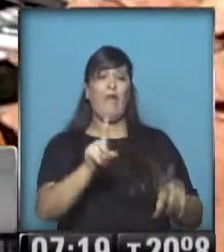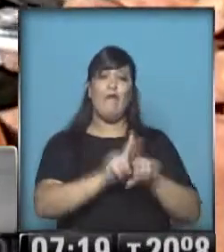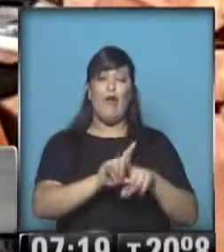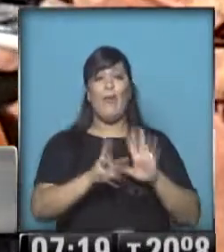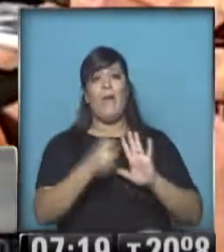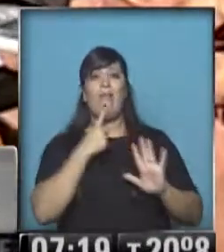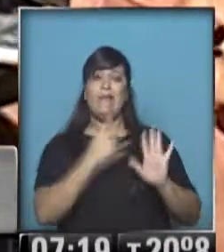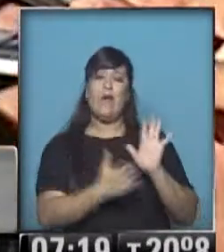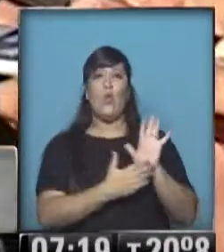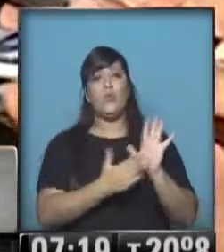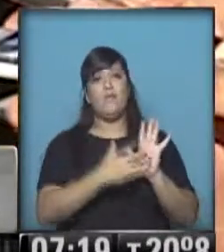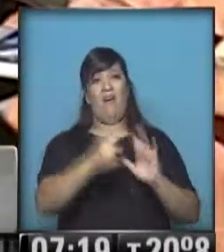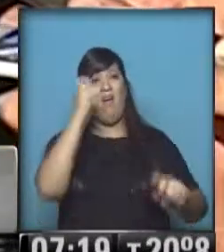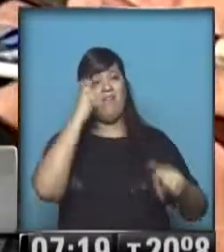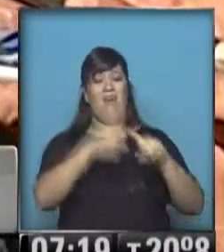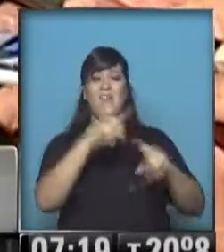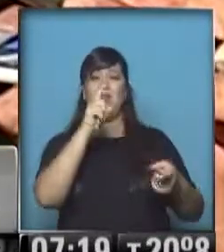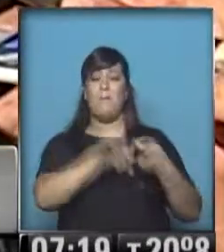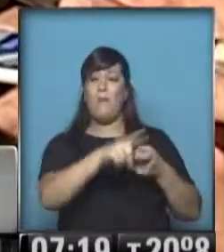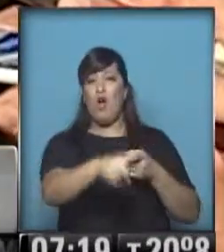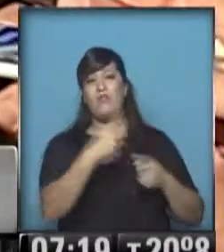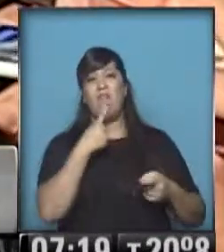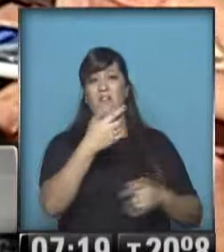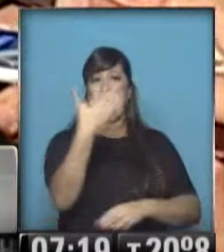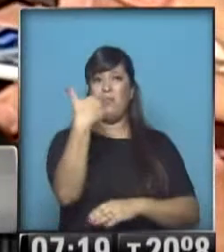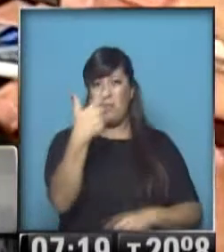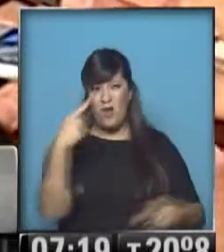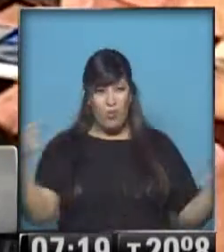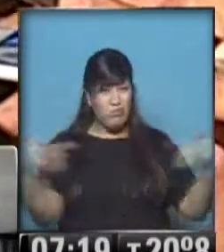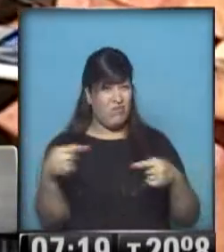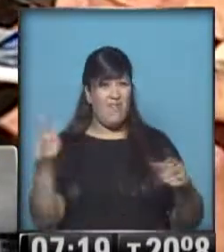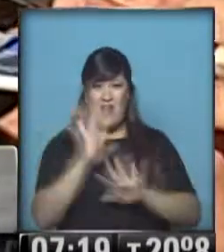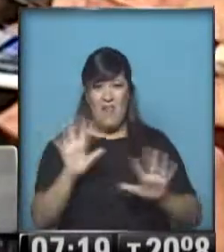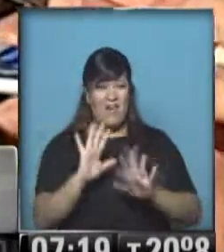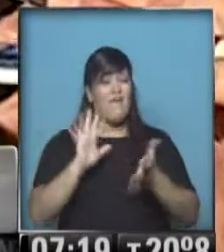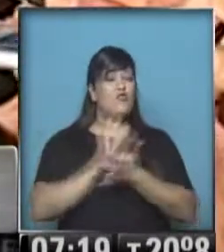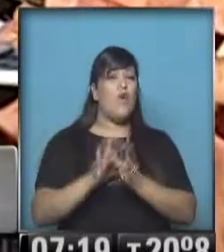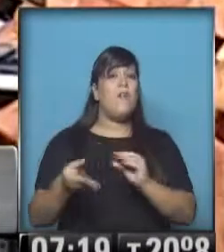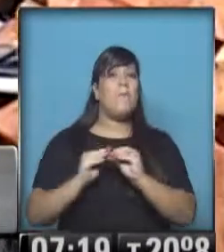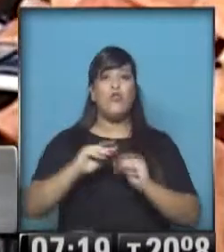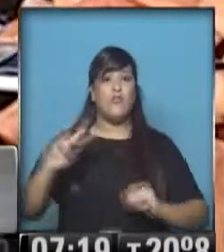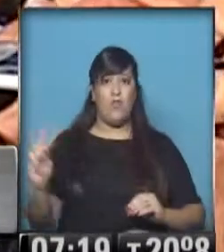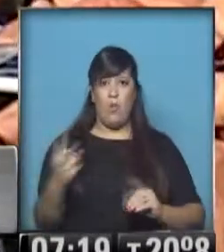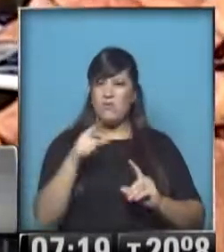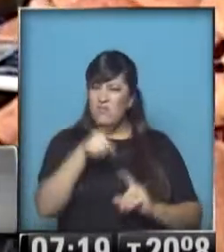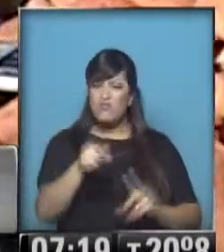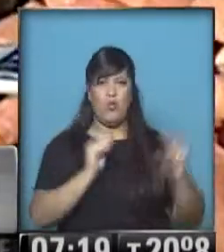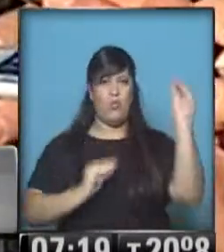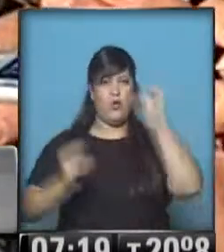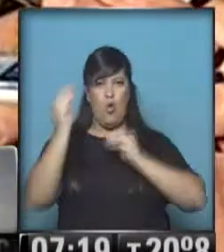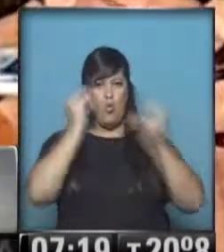justificar los dichos de la doctora Arroyo Salgado, pero que nada tienen que ver realmente con la causa. Entonces, eso nos preocupa. Y de la